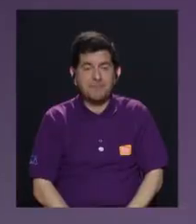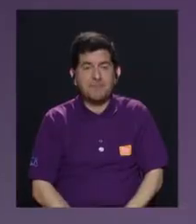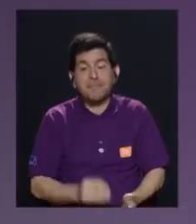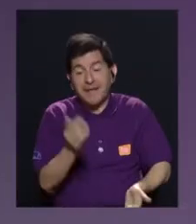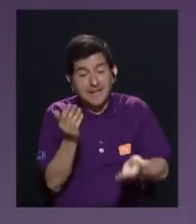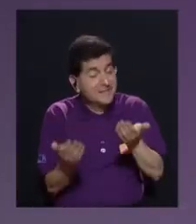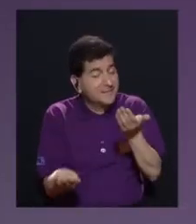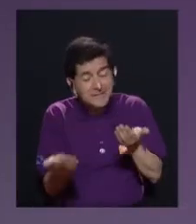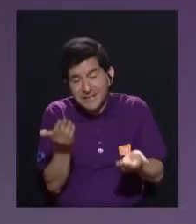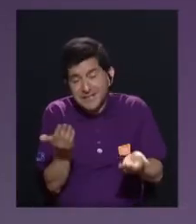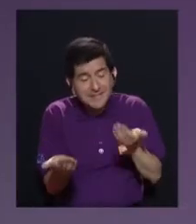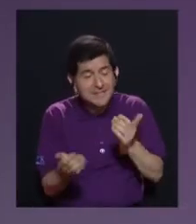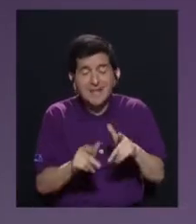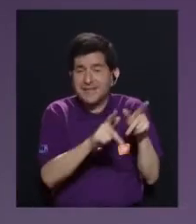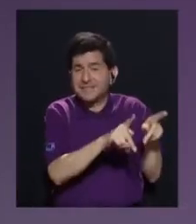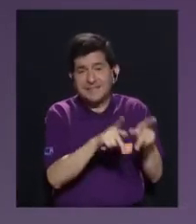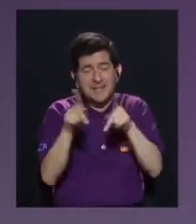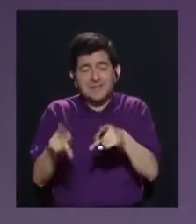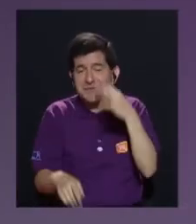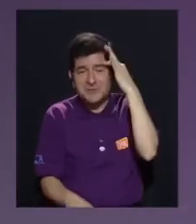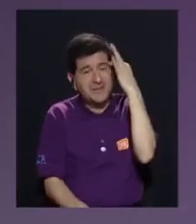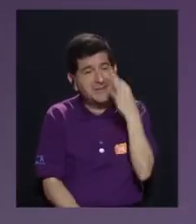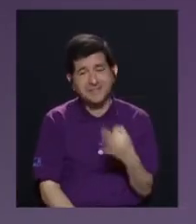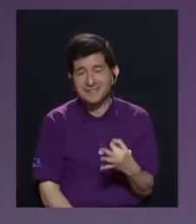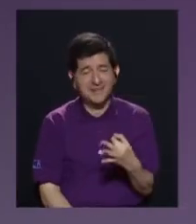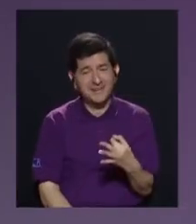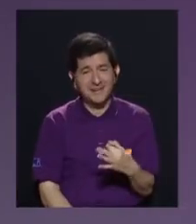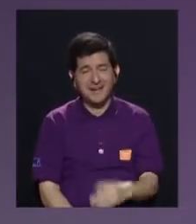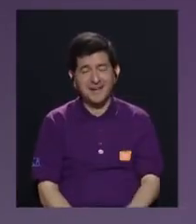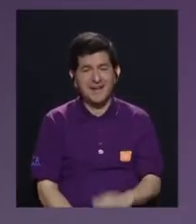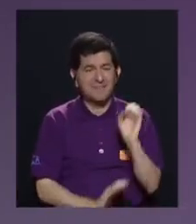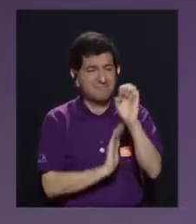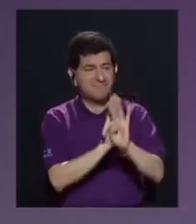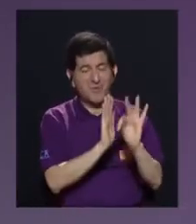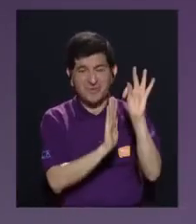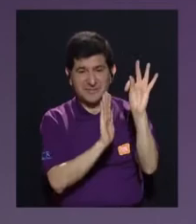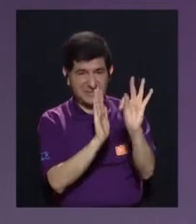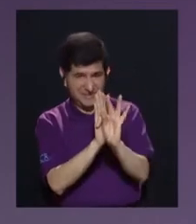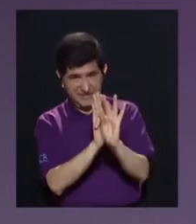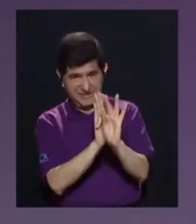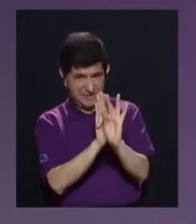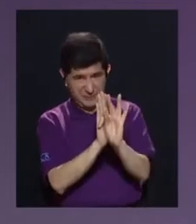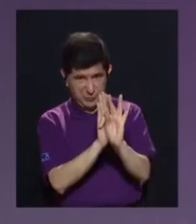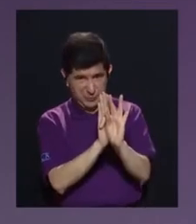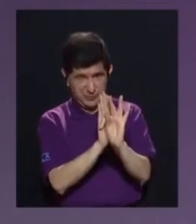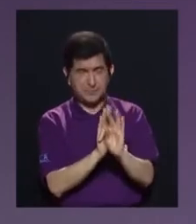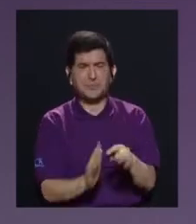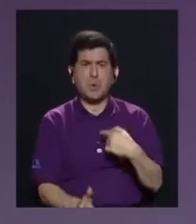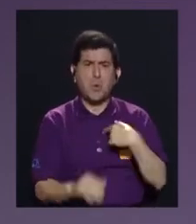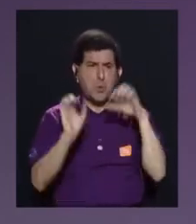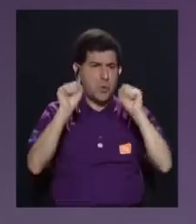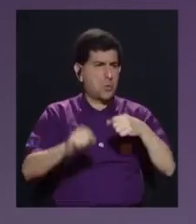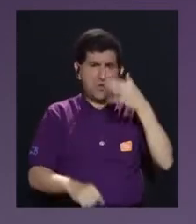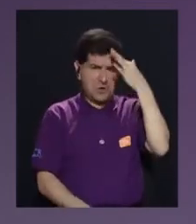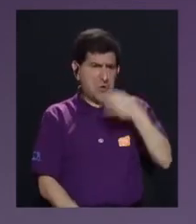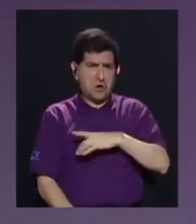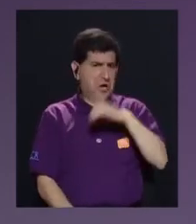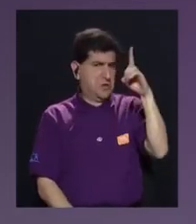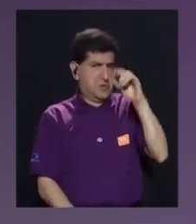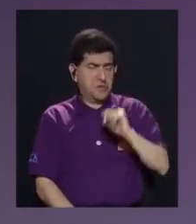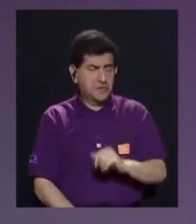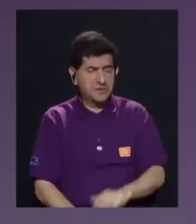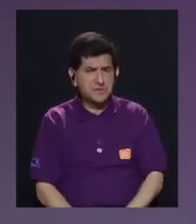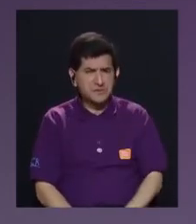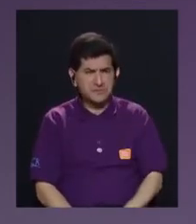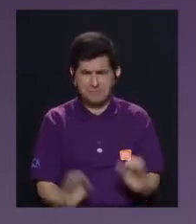es que las personas consideran por estereotipo y que una podría no ser creyente yo creo que